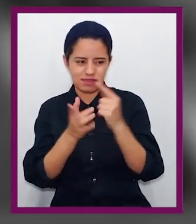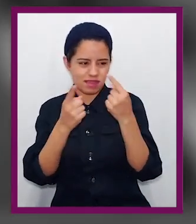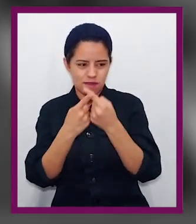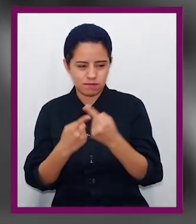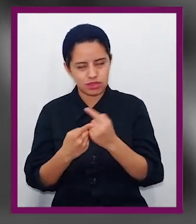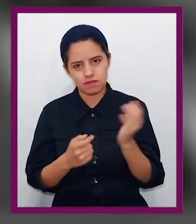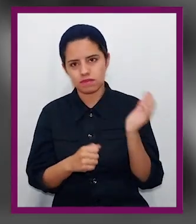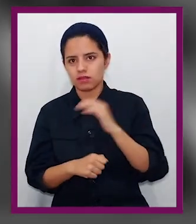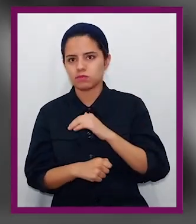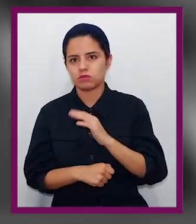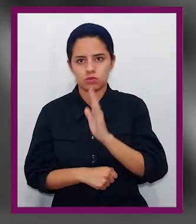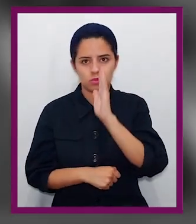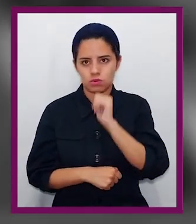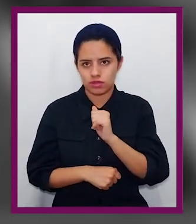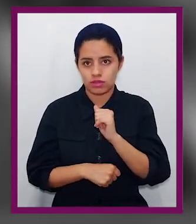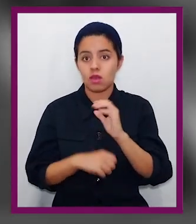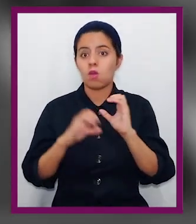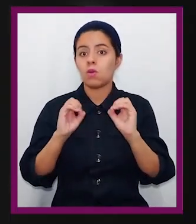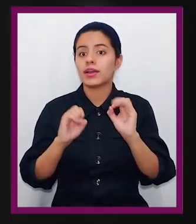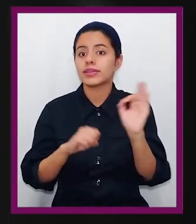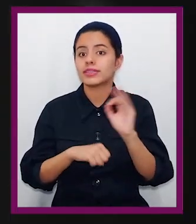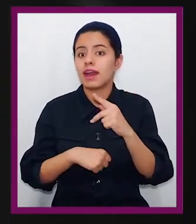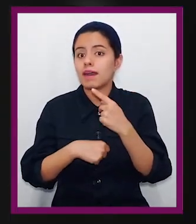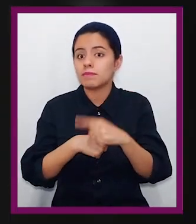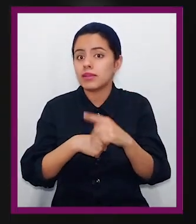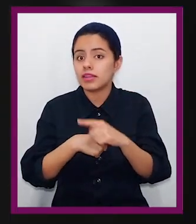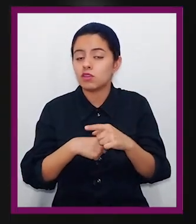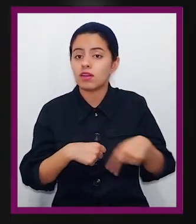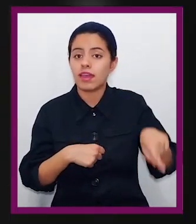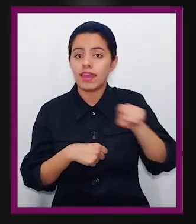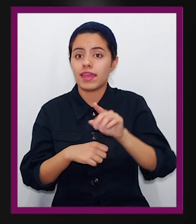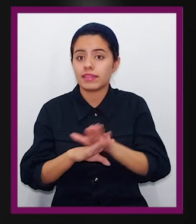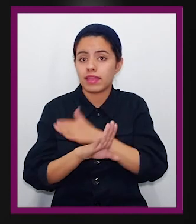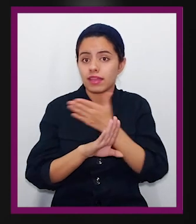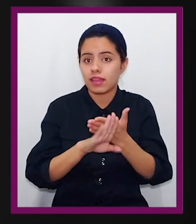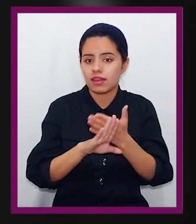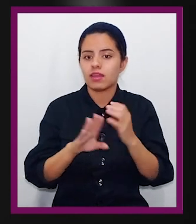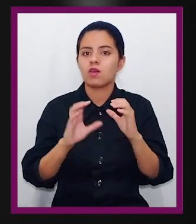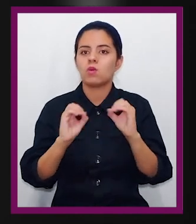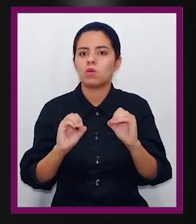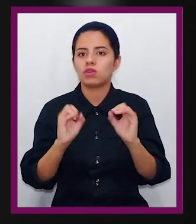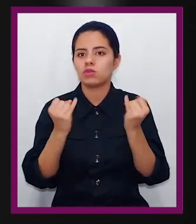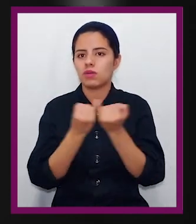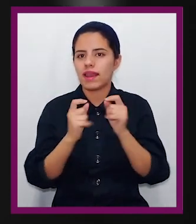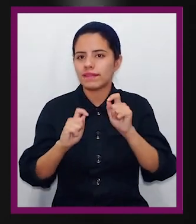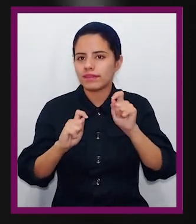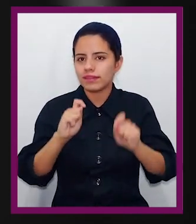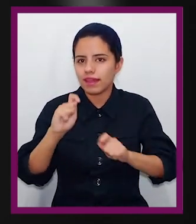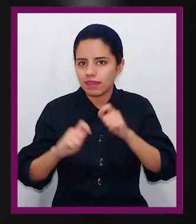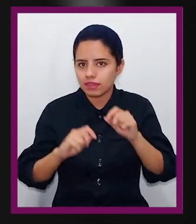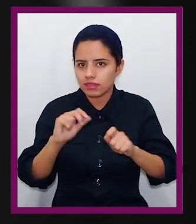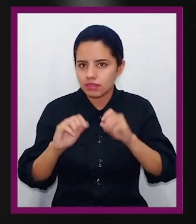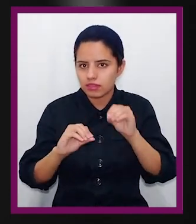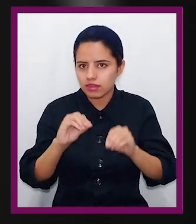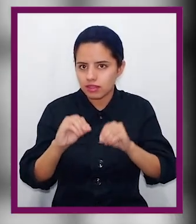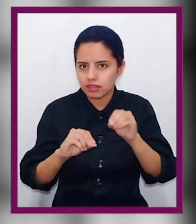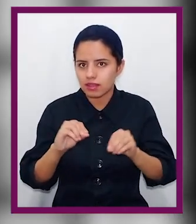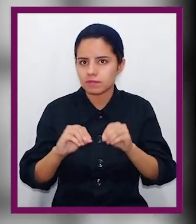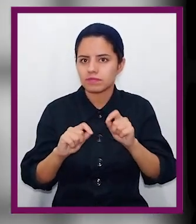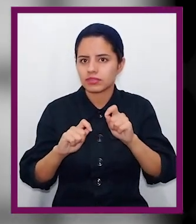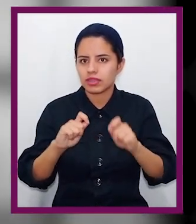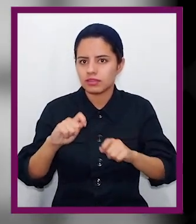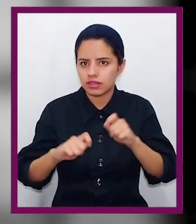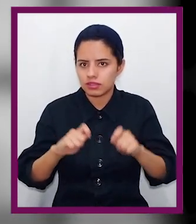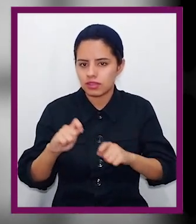ponga en riesgo la seguridad de los demás, que represente o promueva la explotación humana, incluida el contrabando de personas, el trabajo